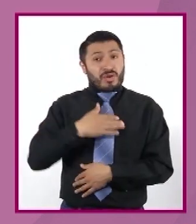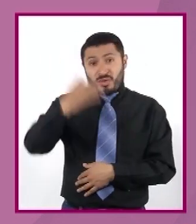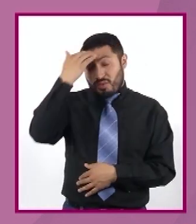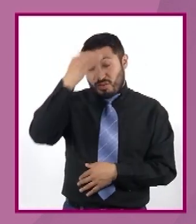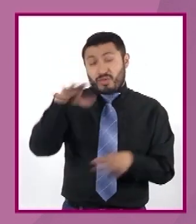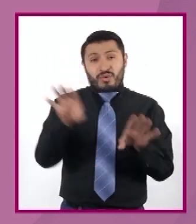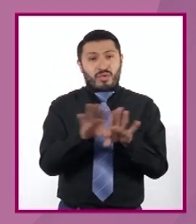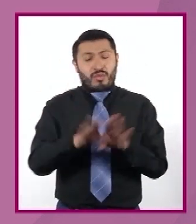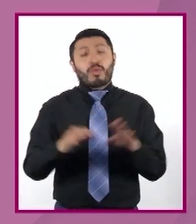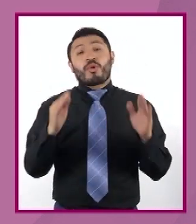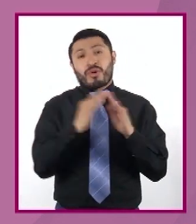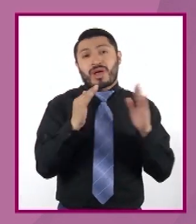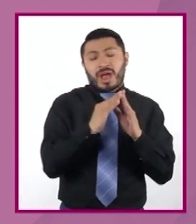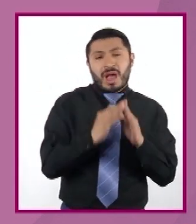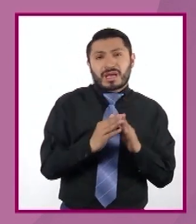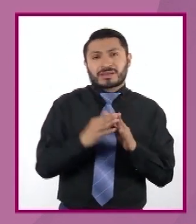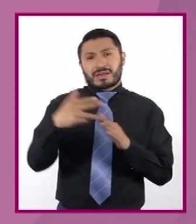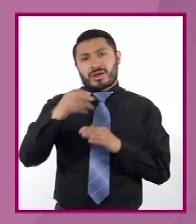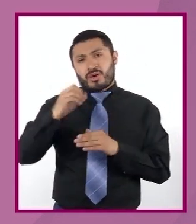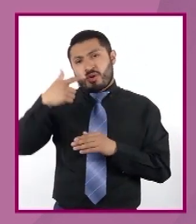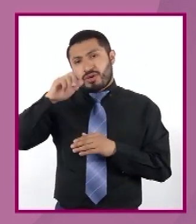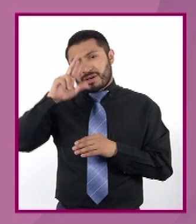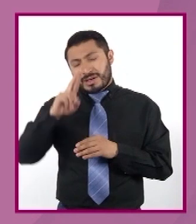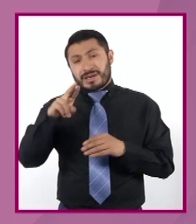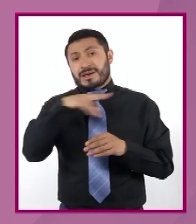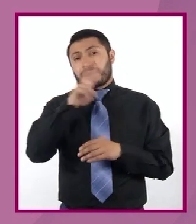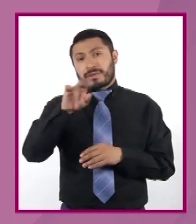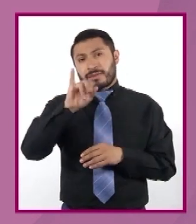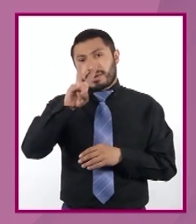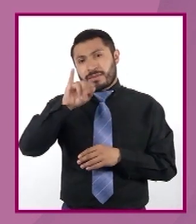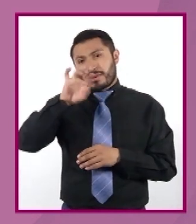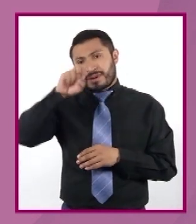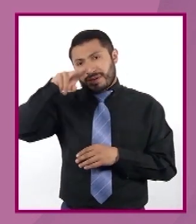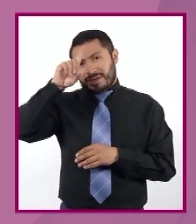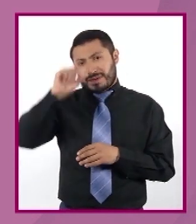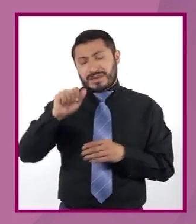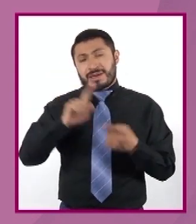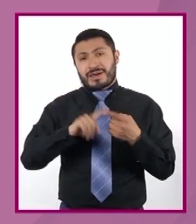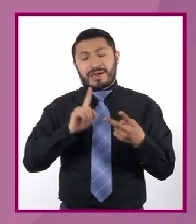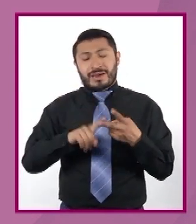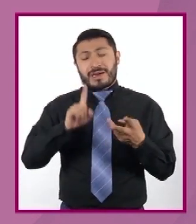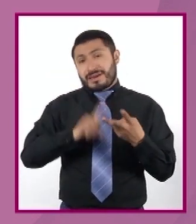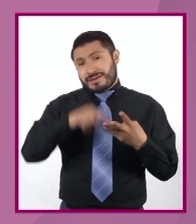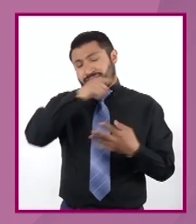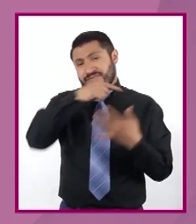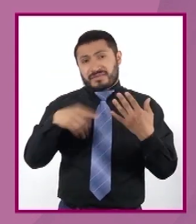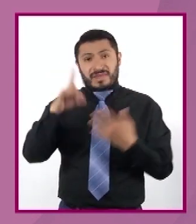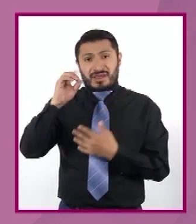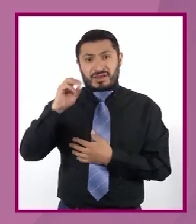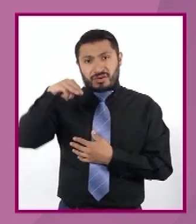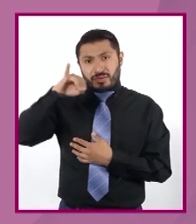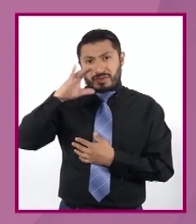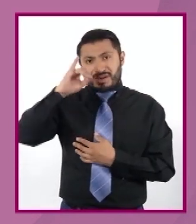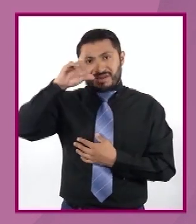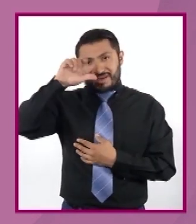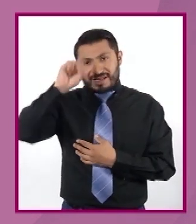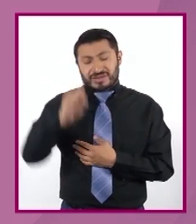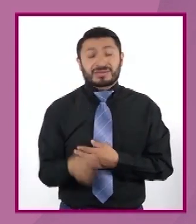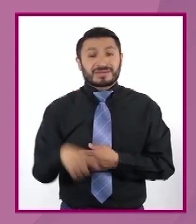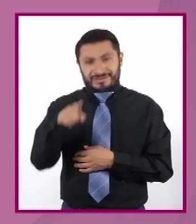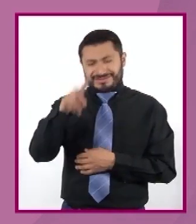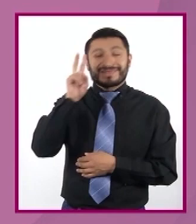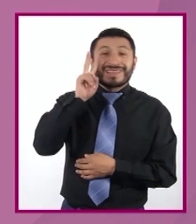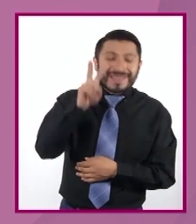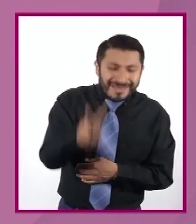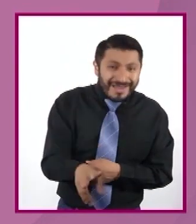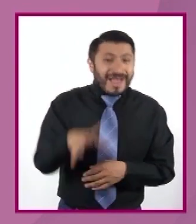como casas, hogares, viviendas, domicilios. ¿Ya se dieron cuenta de que existen diferentes